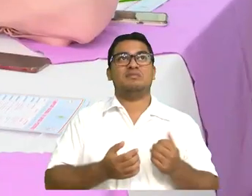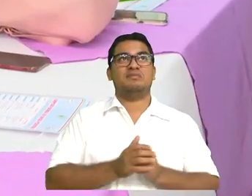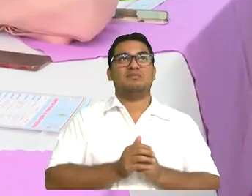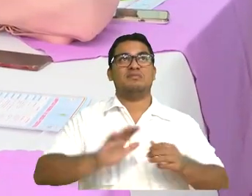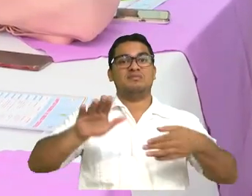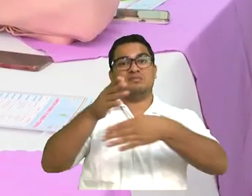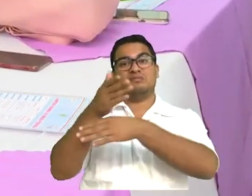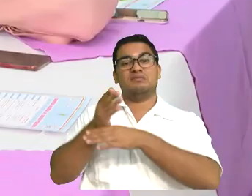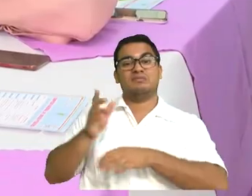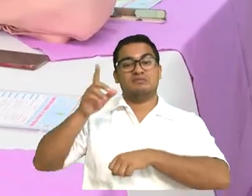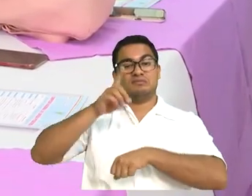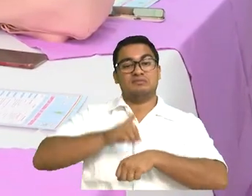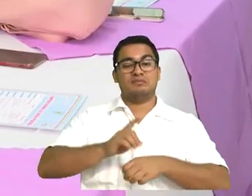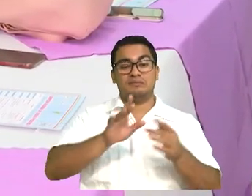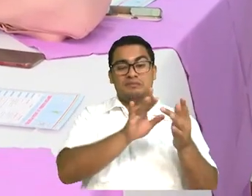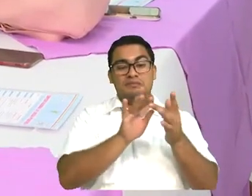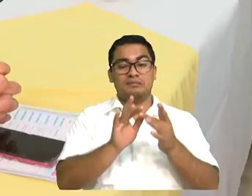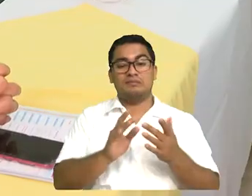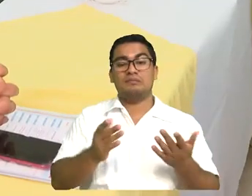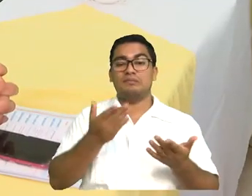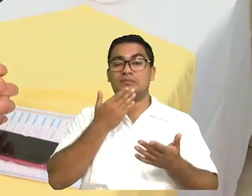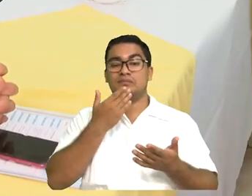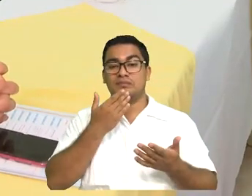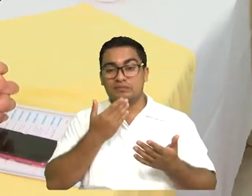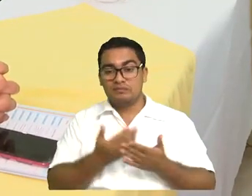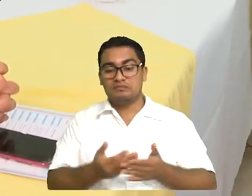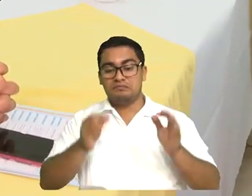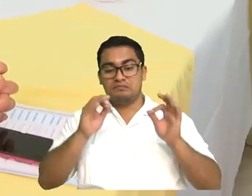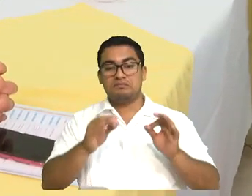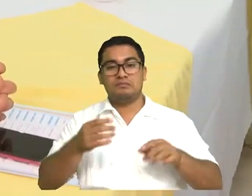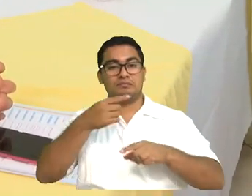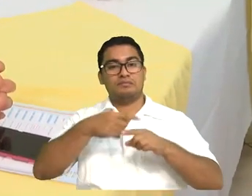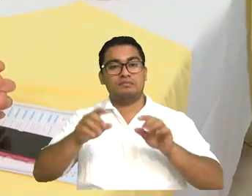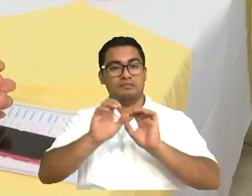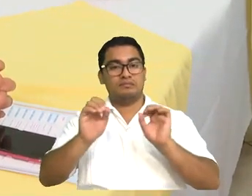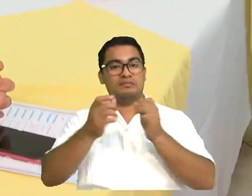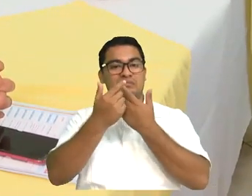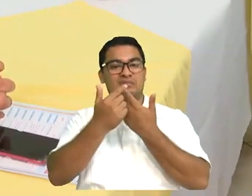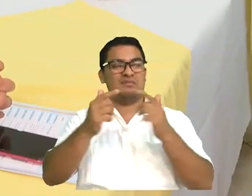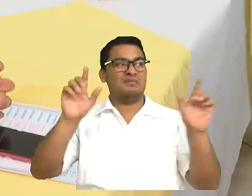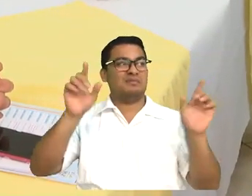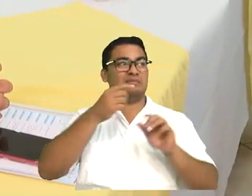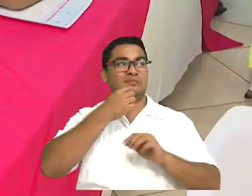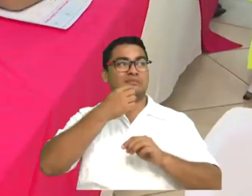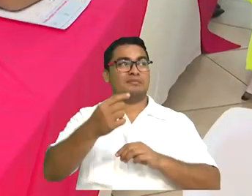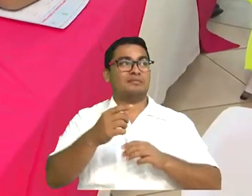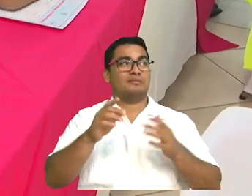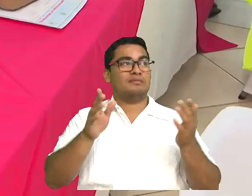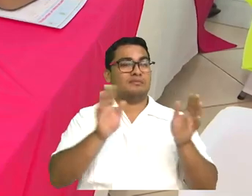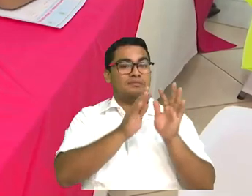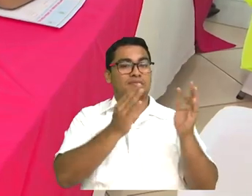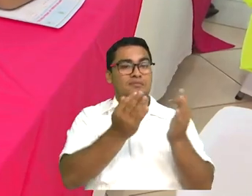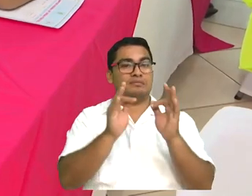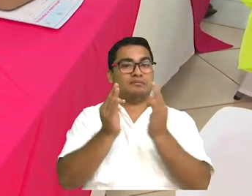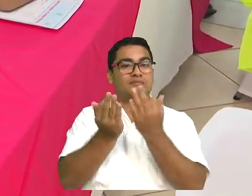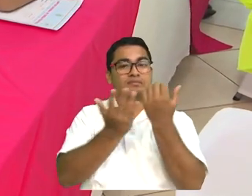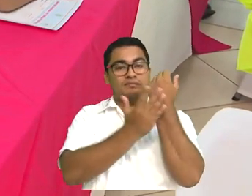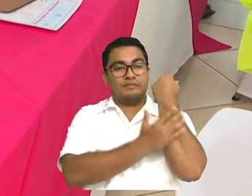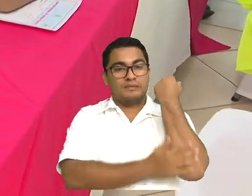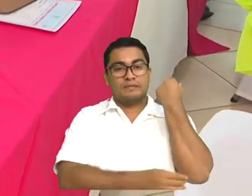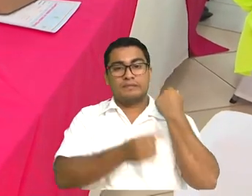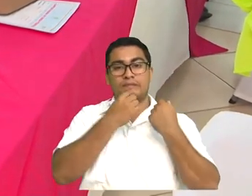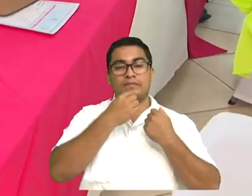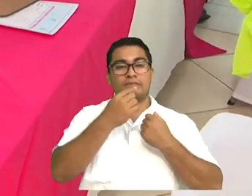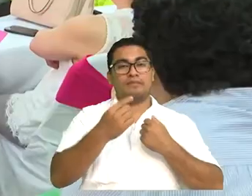especialistas destacan la política de gratuidad que implementa el buen gobierno sandinista, pues con ello las familias de escasos recursos son beneficiadas con